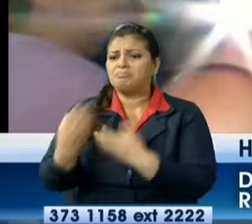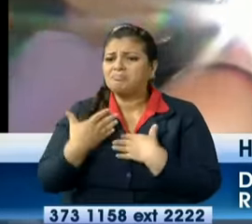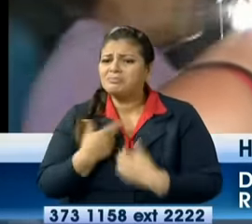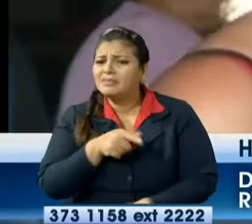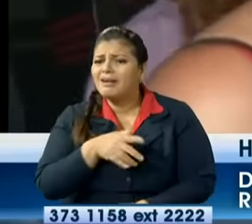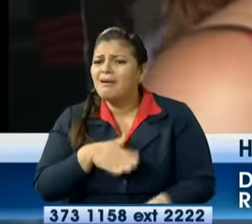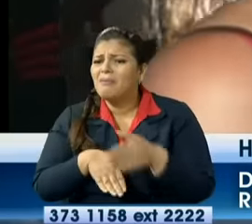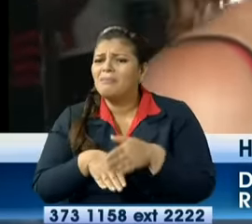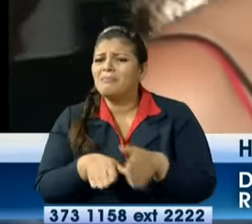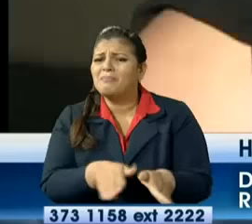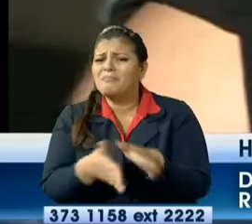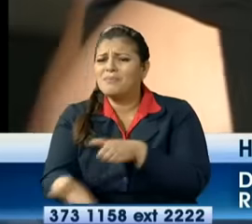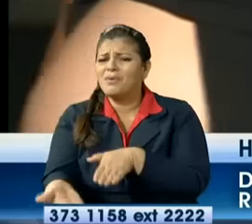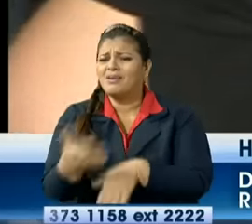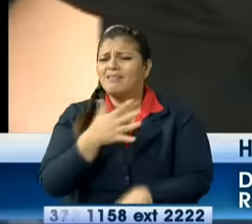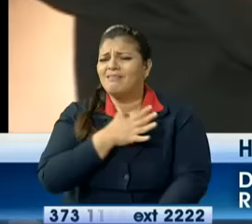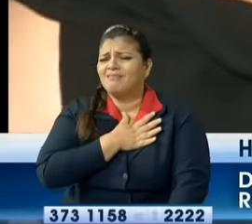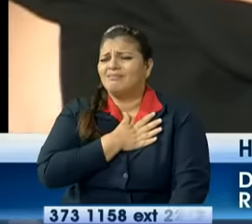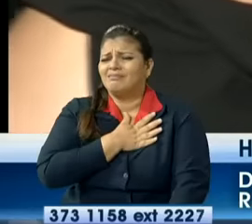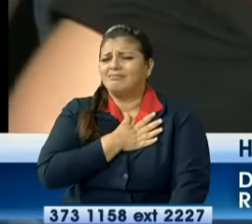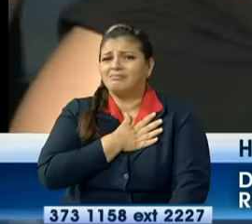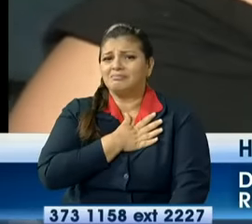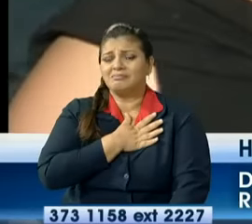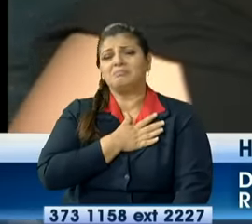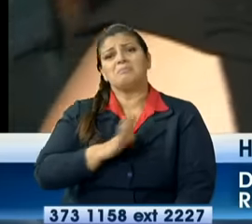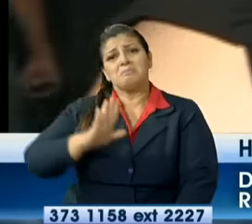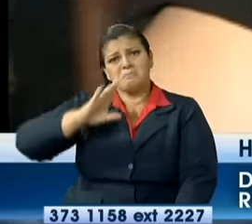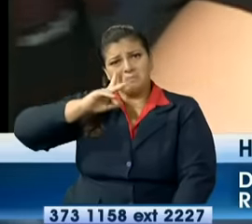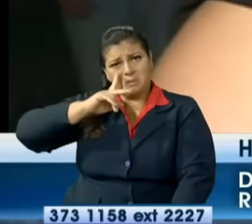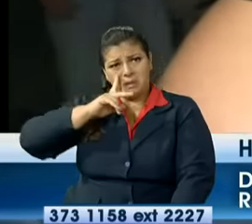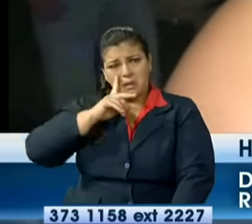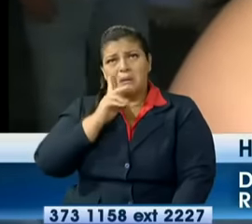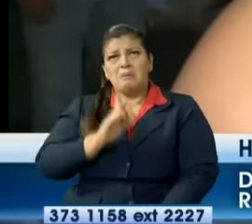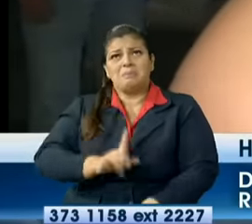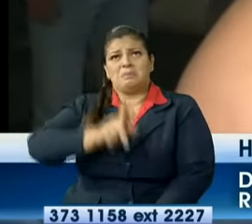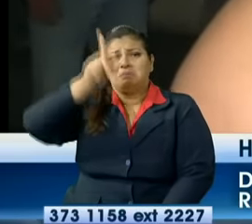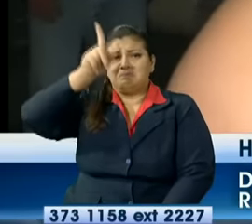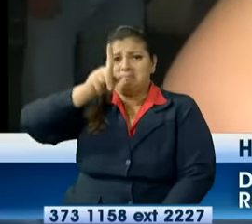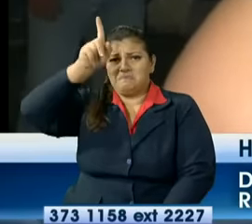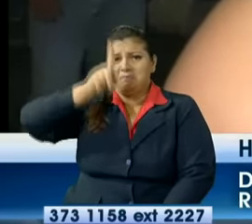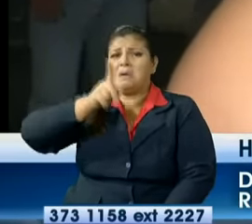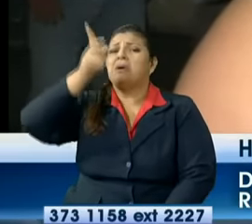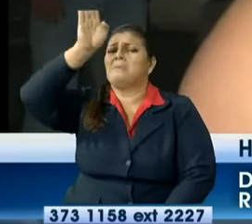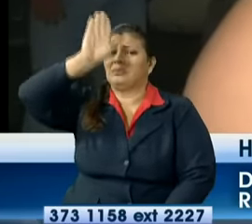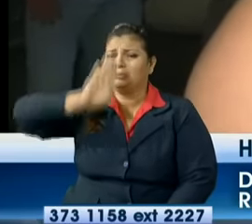trabajaba? Motorizado. Lo único que tiene que haber es la justicia divina